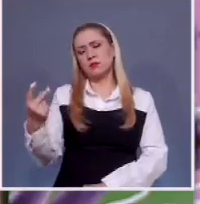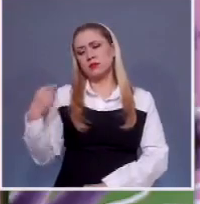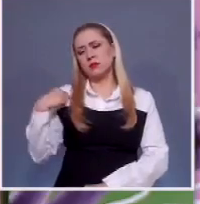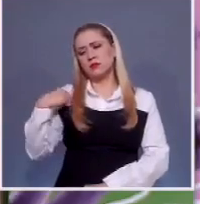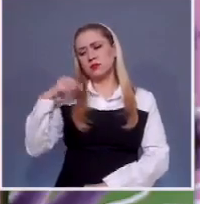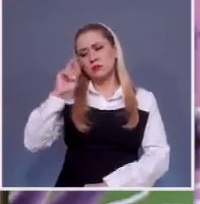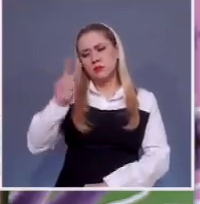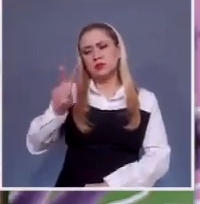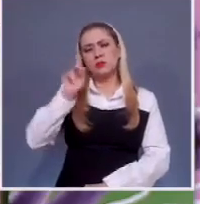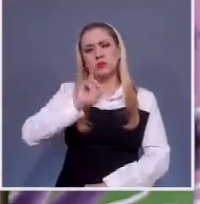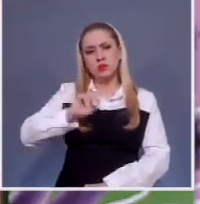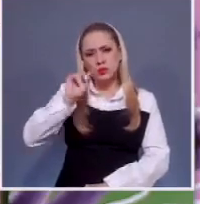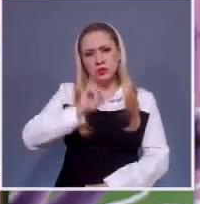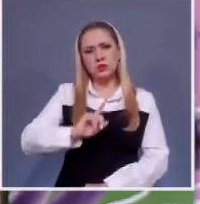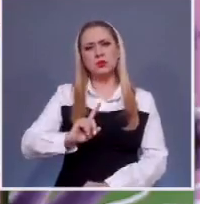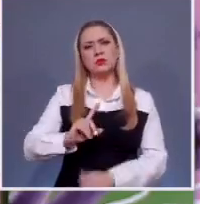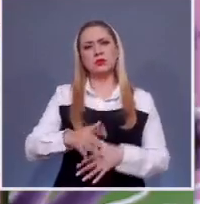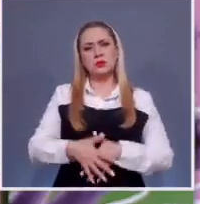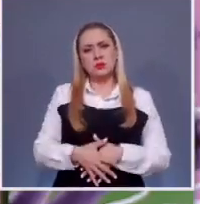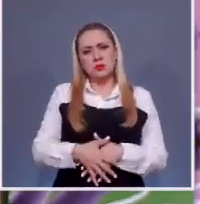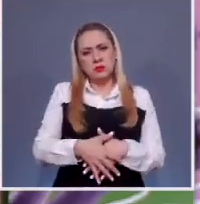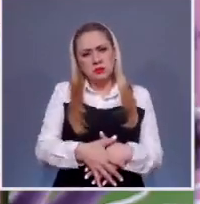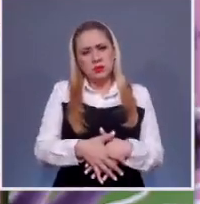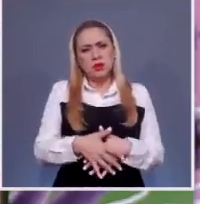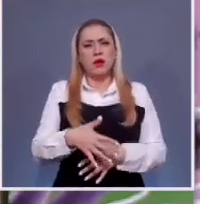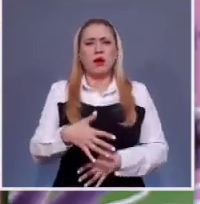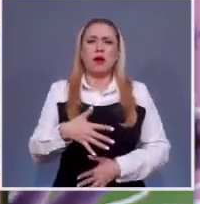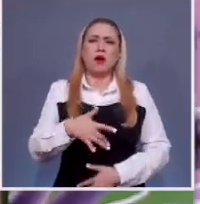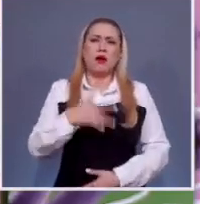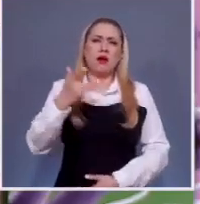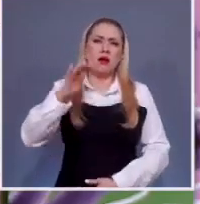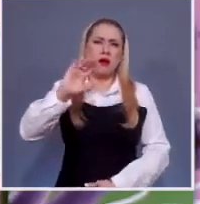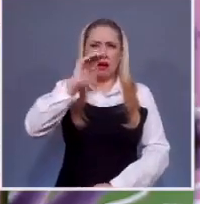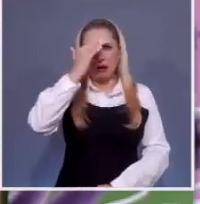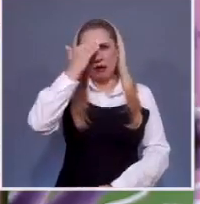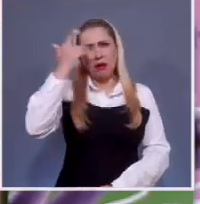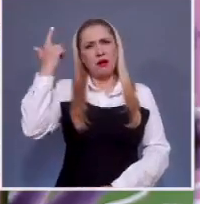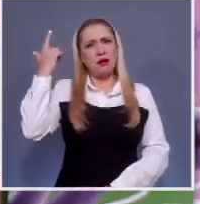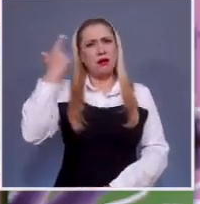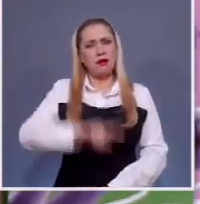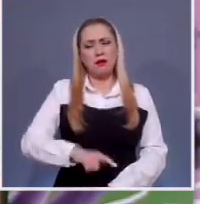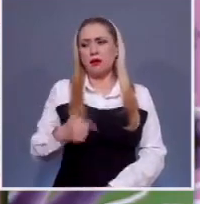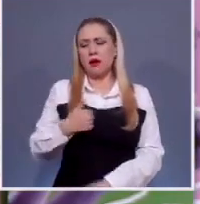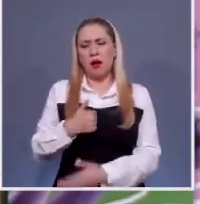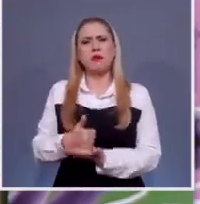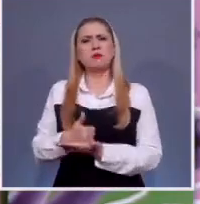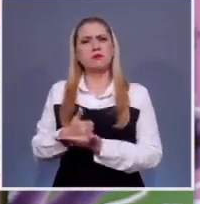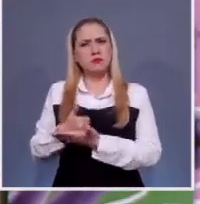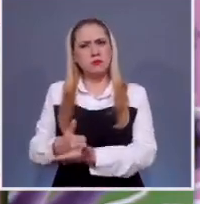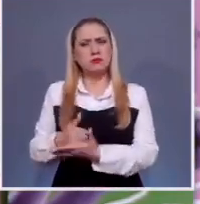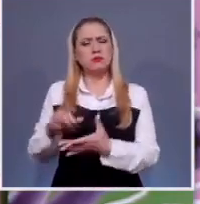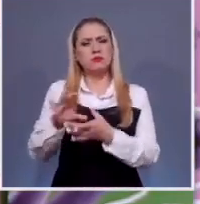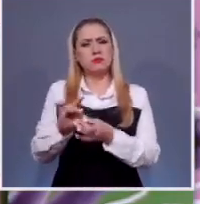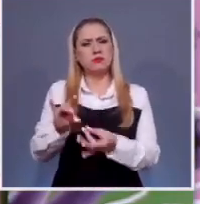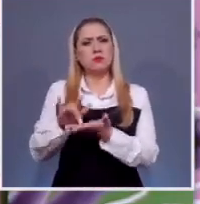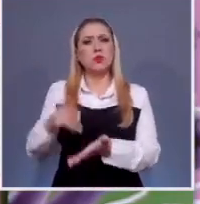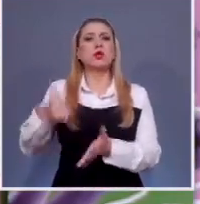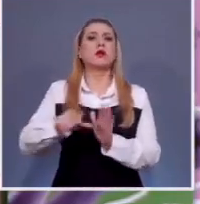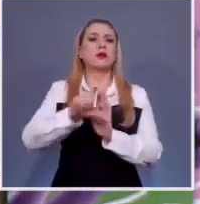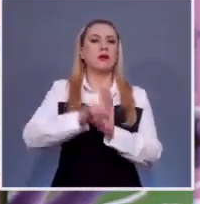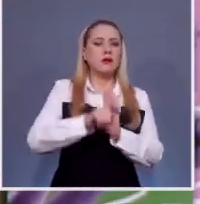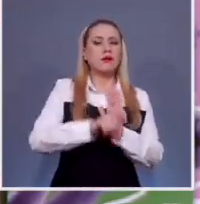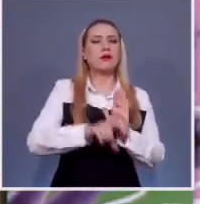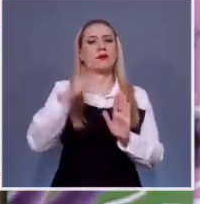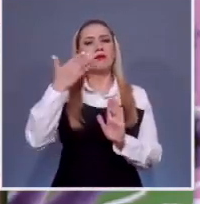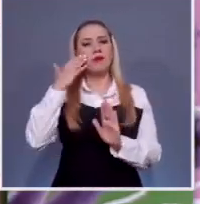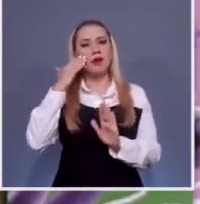personas gestantes que han vivido violencia obstétrica y también nosotras en nuestras redes sociales siempre compartimos aquellas historias que